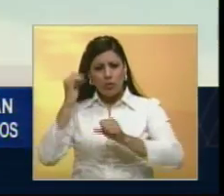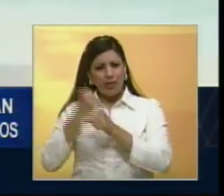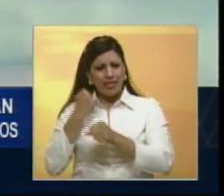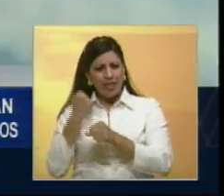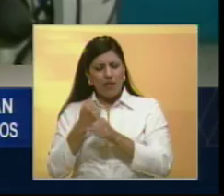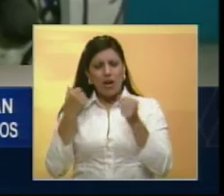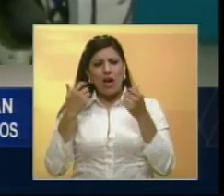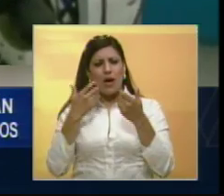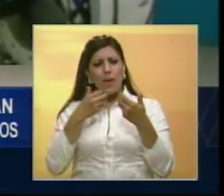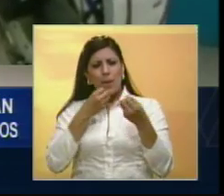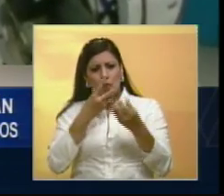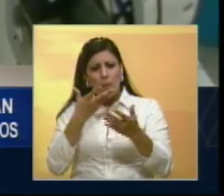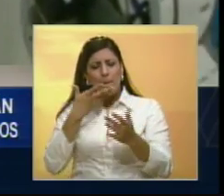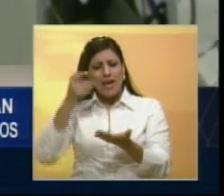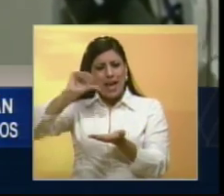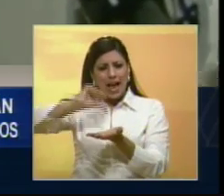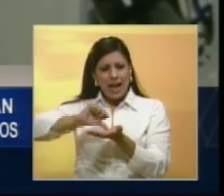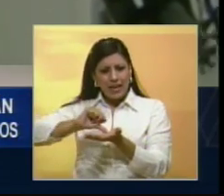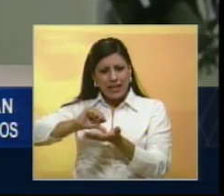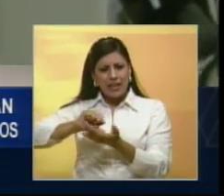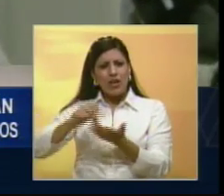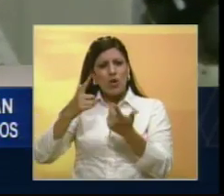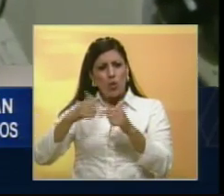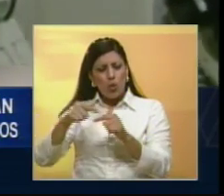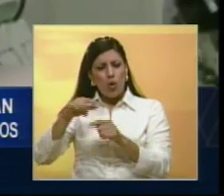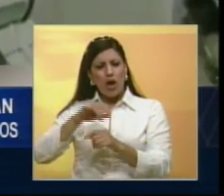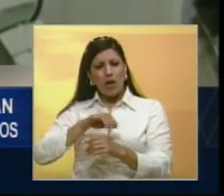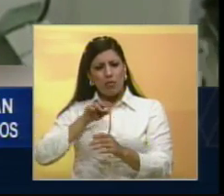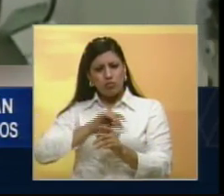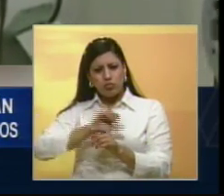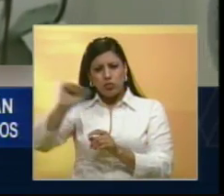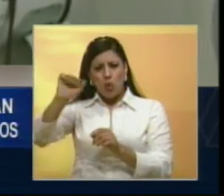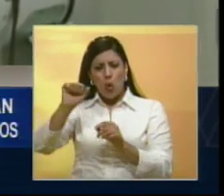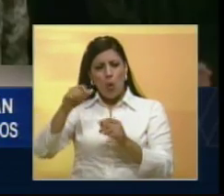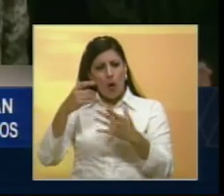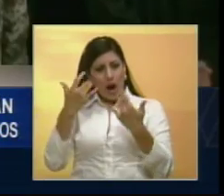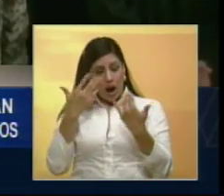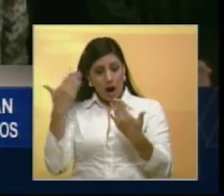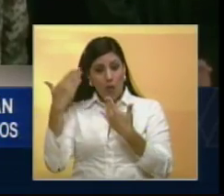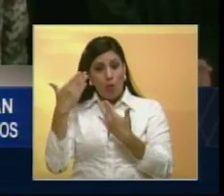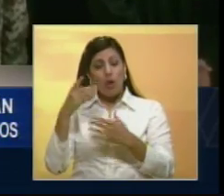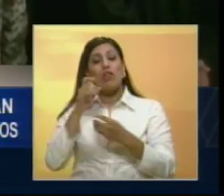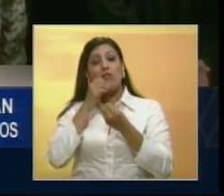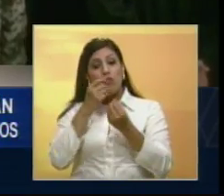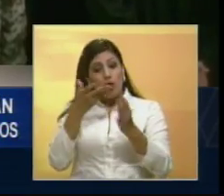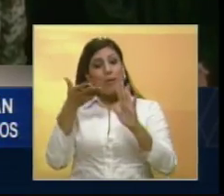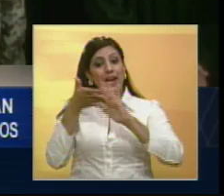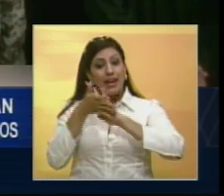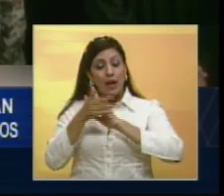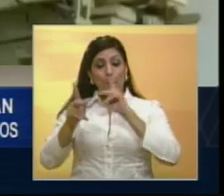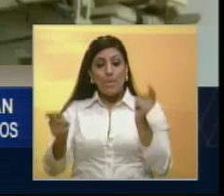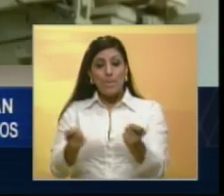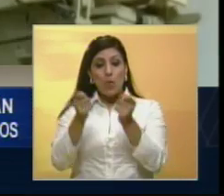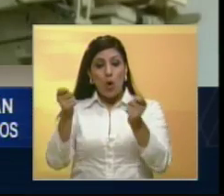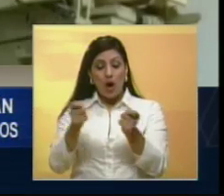trabajar para proveer a Irán de componentes para misiles balísticos. El departamento también destacó que el programa de misiles balísticos